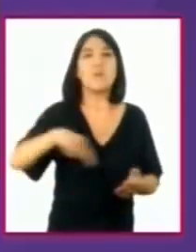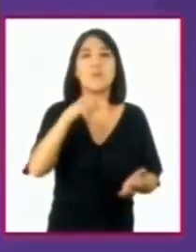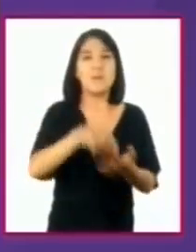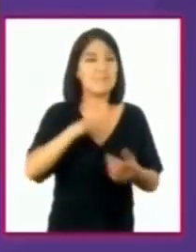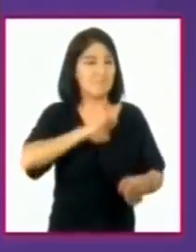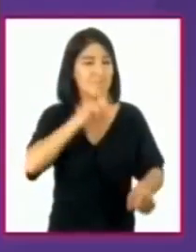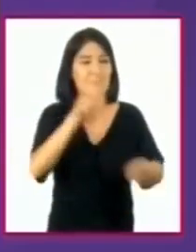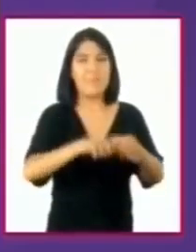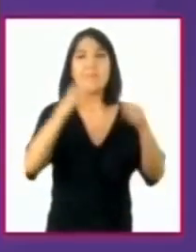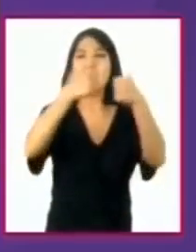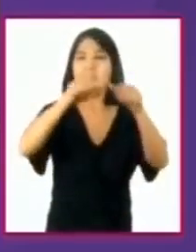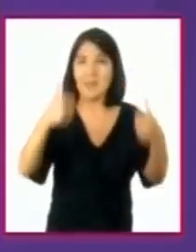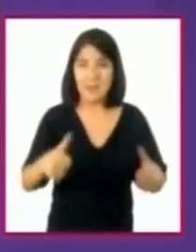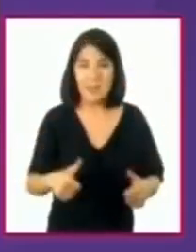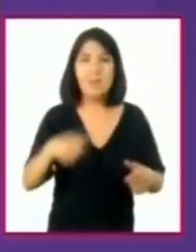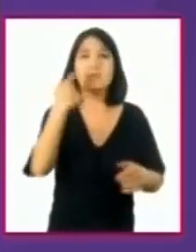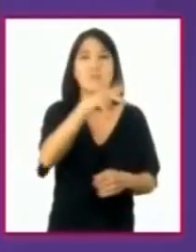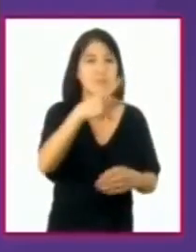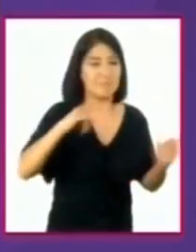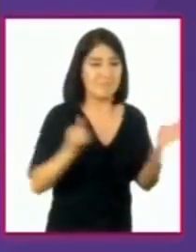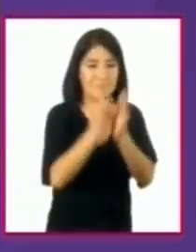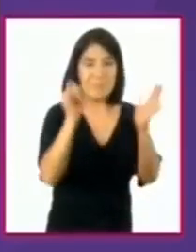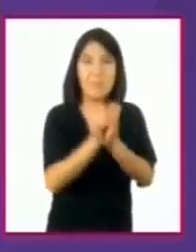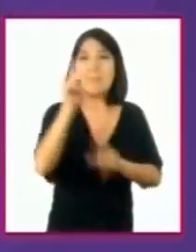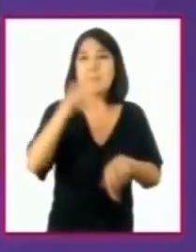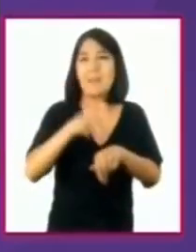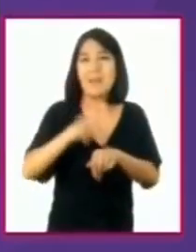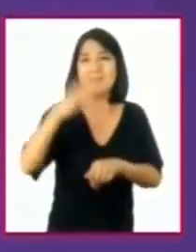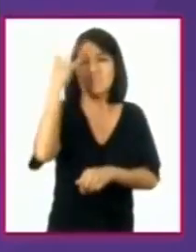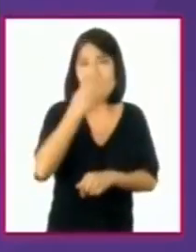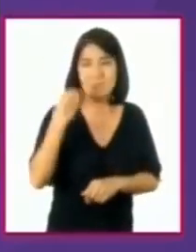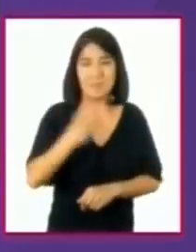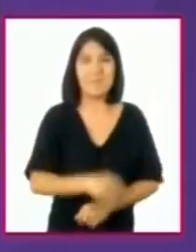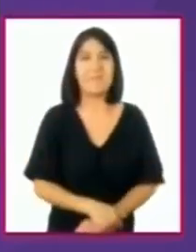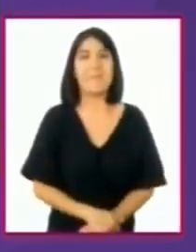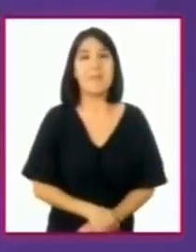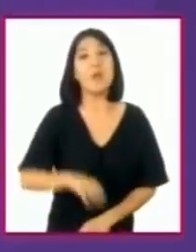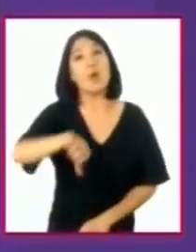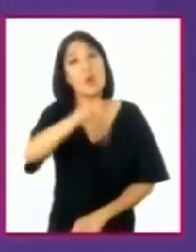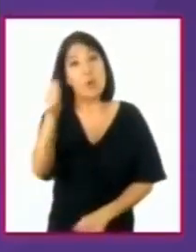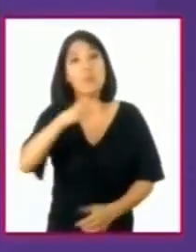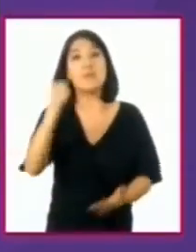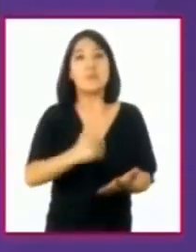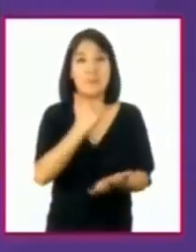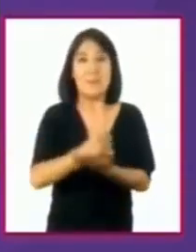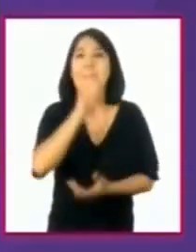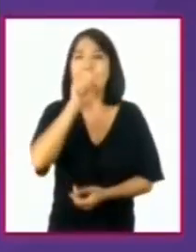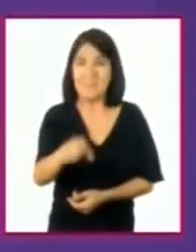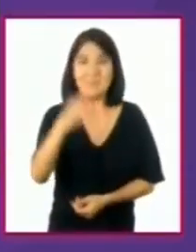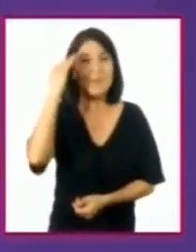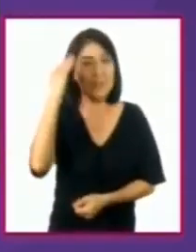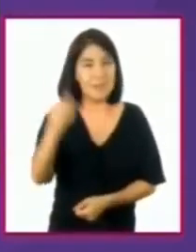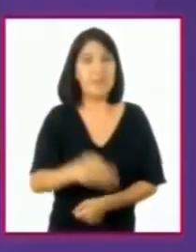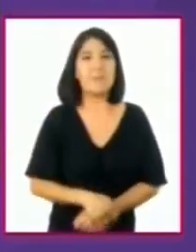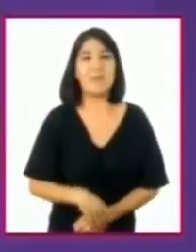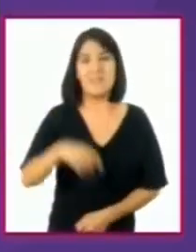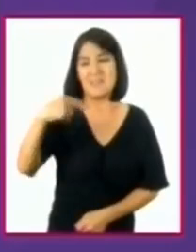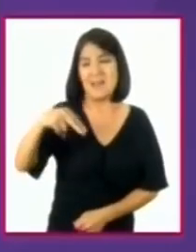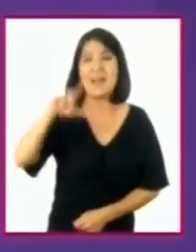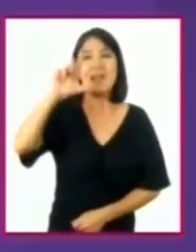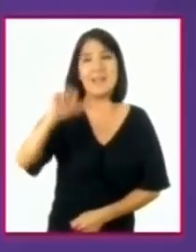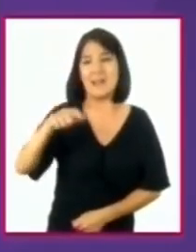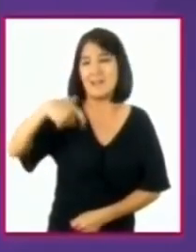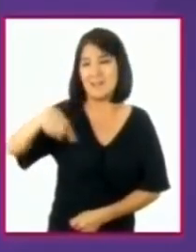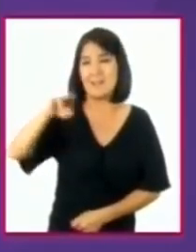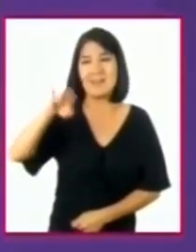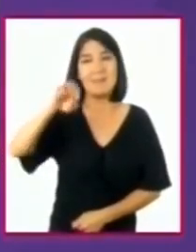las artesanías y esculturas de obsidiana. Otra ciudad de este periodo es La Quemada, en el